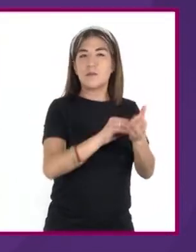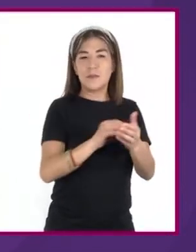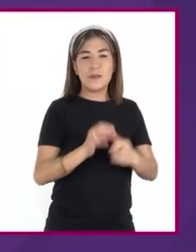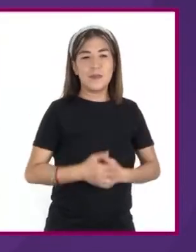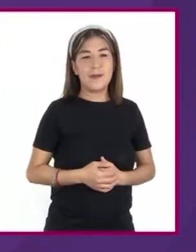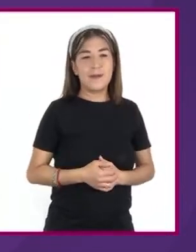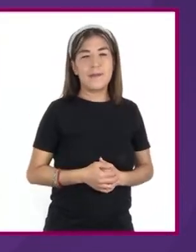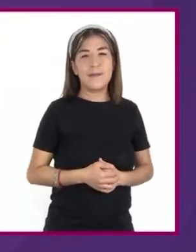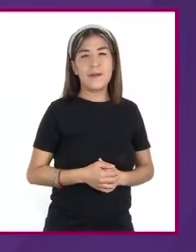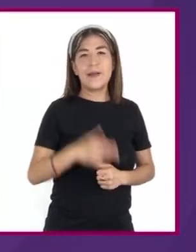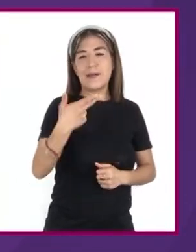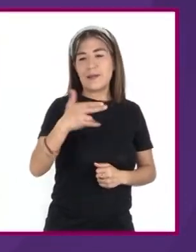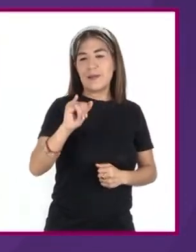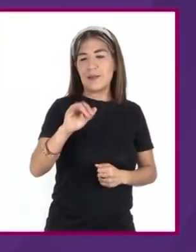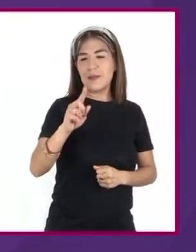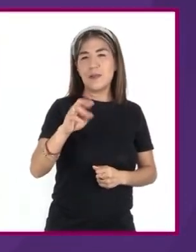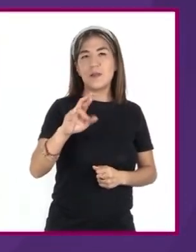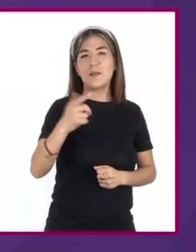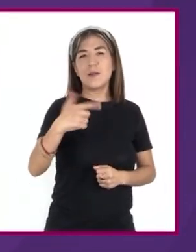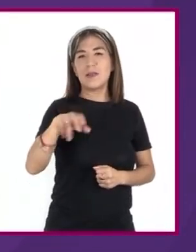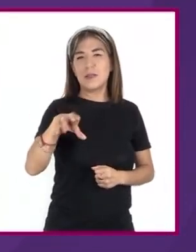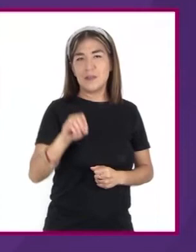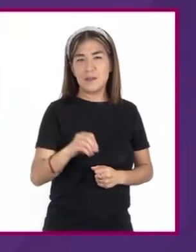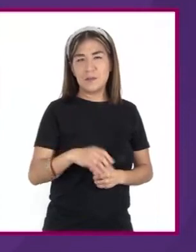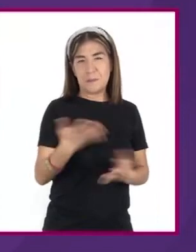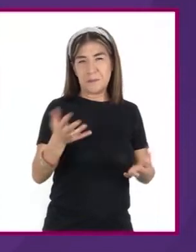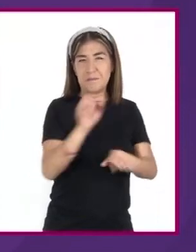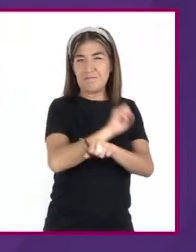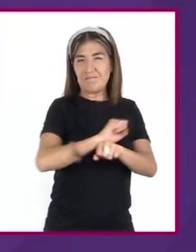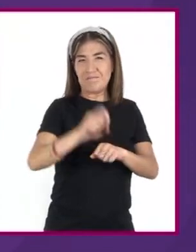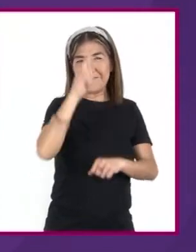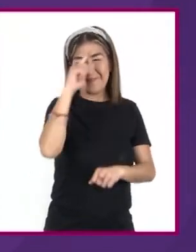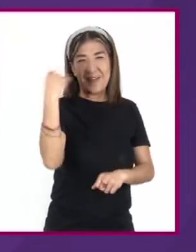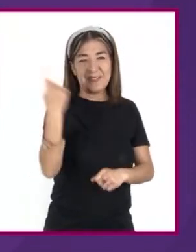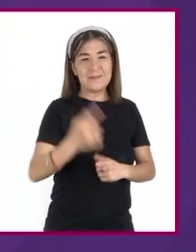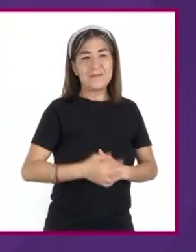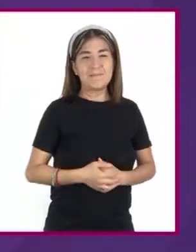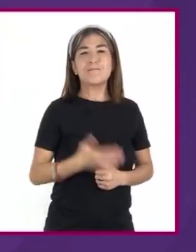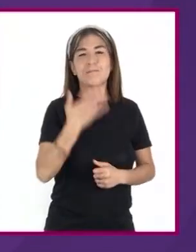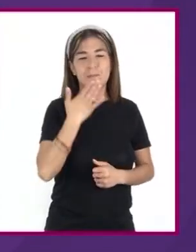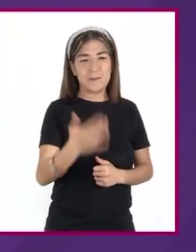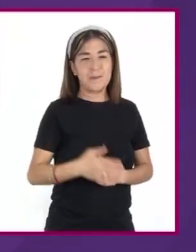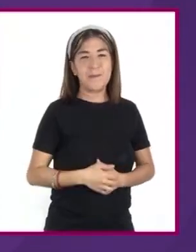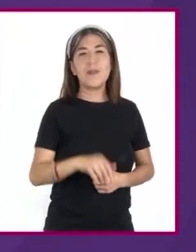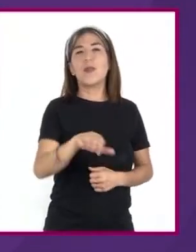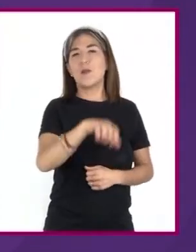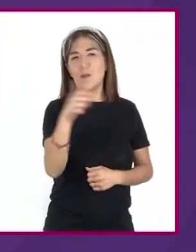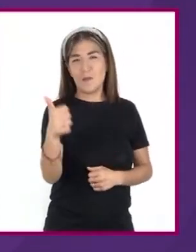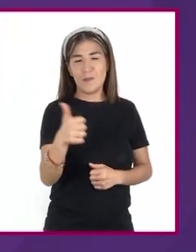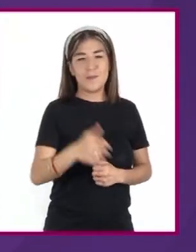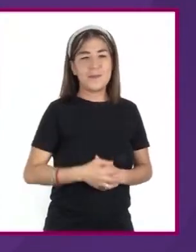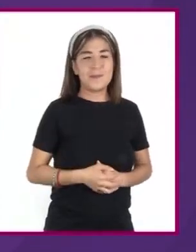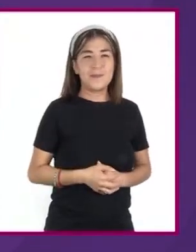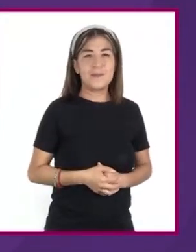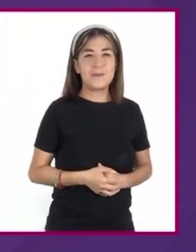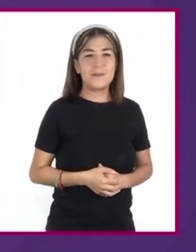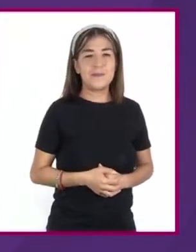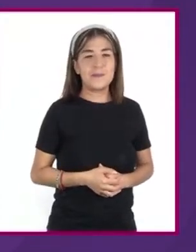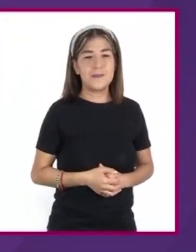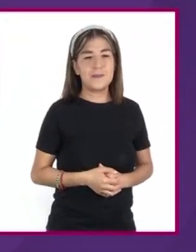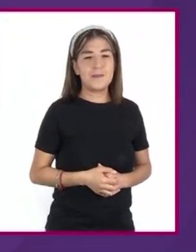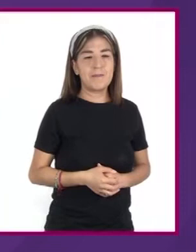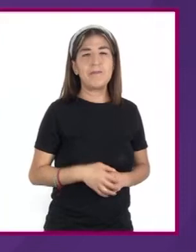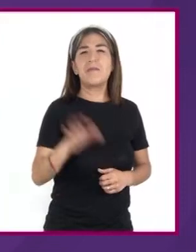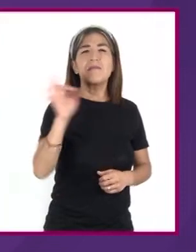del hidrógeno. Sencillo, ¿no? Perfecto, vamos con el siguiente. ¿Qué pasaría